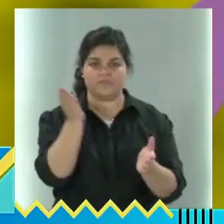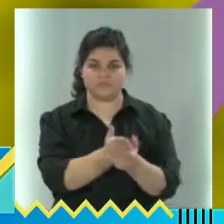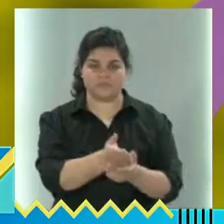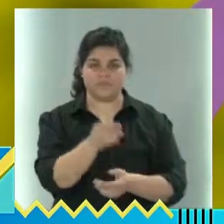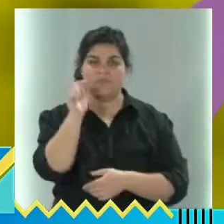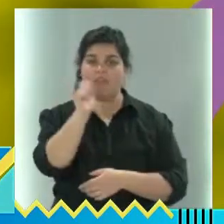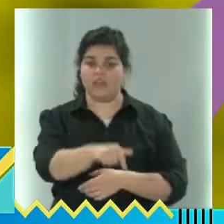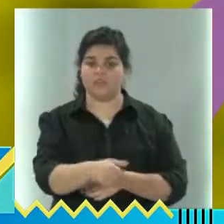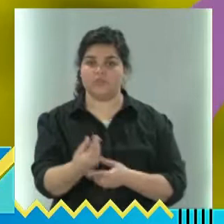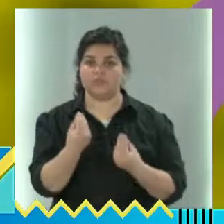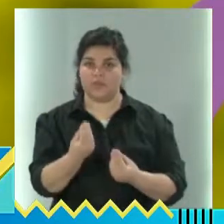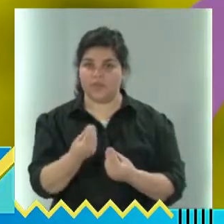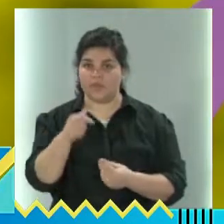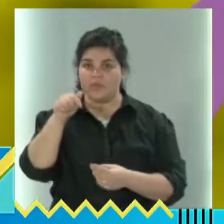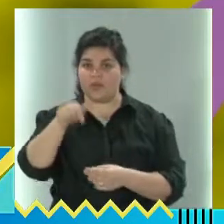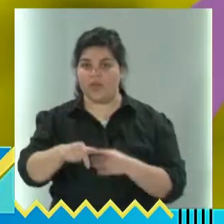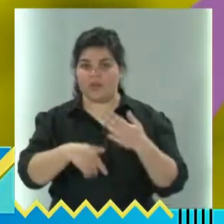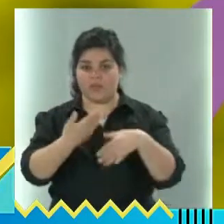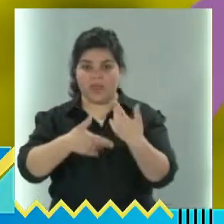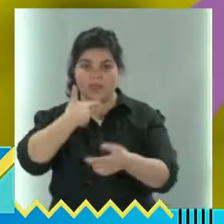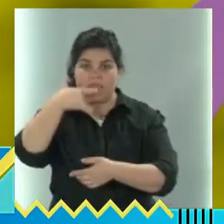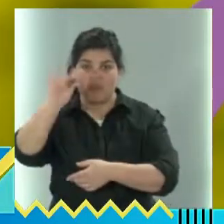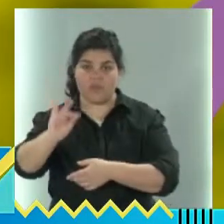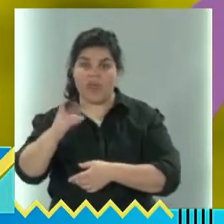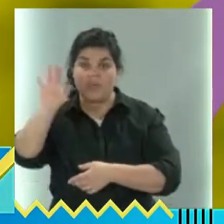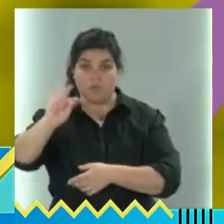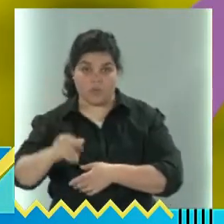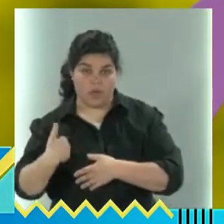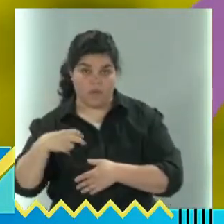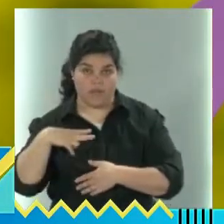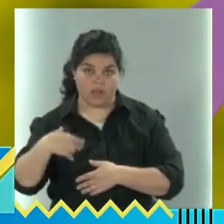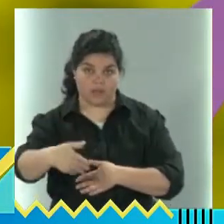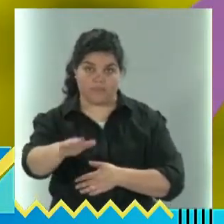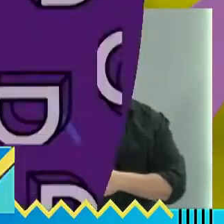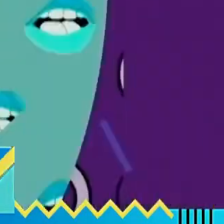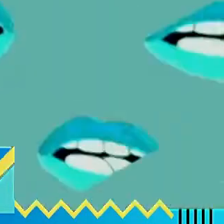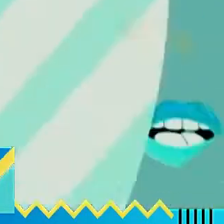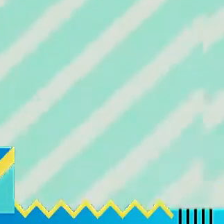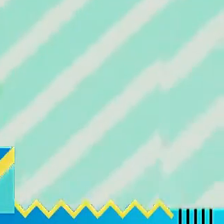que pasar por Cámara de Diputados. Vamos a ver hoy ese debate aquí en Distintos Parecidos.